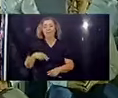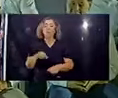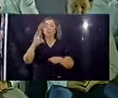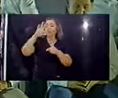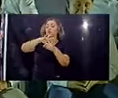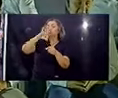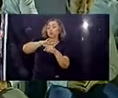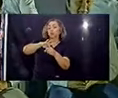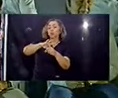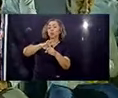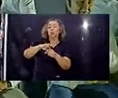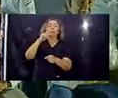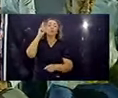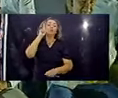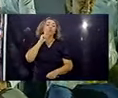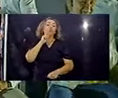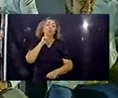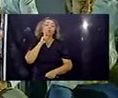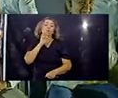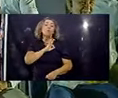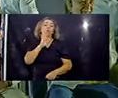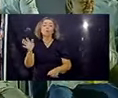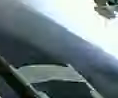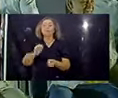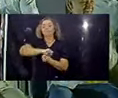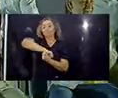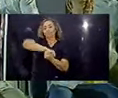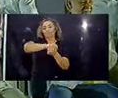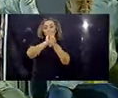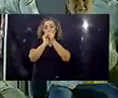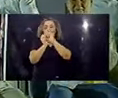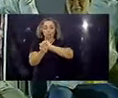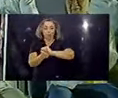transformadora llegara a la presidencia de la república